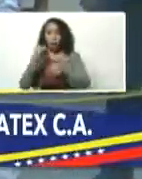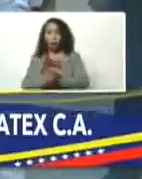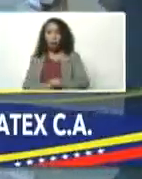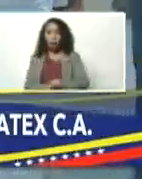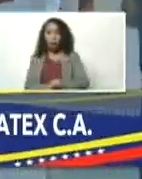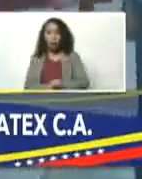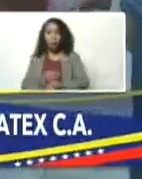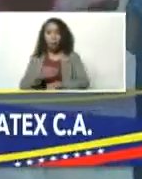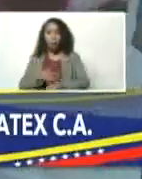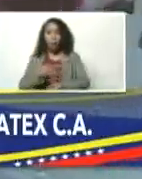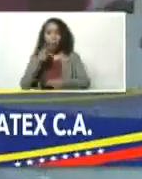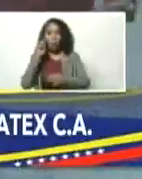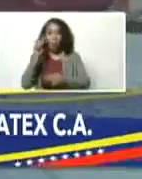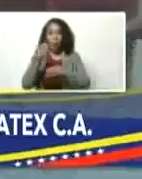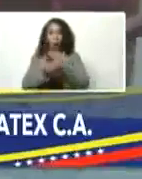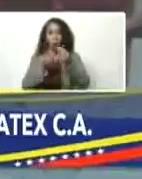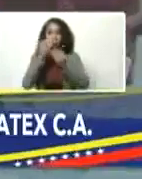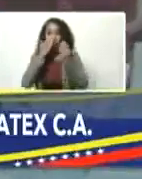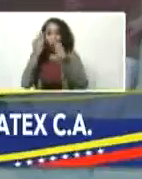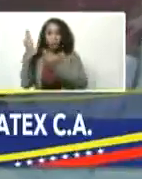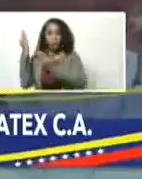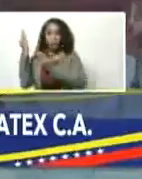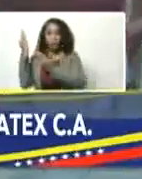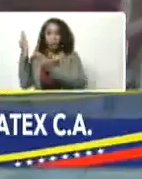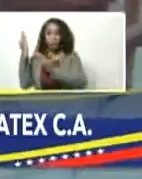podemos observar